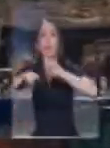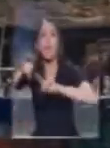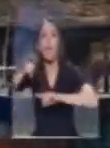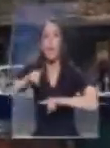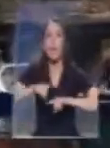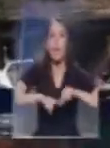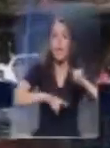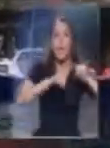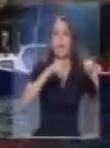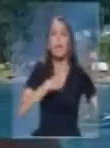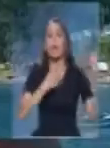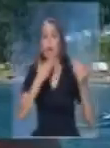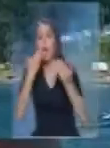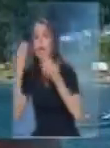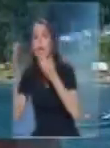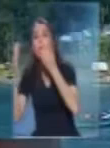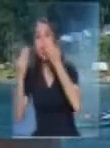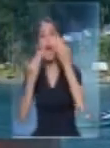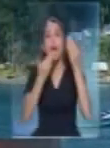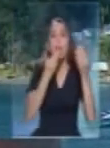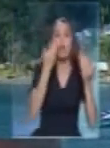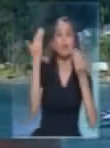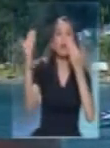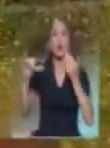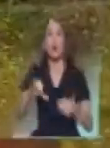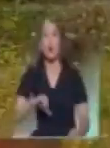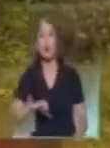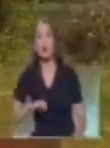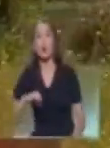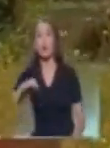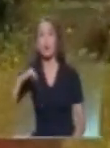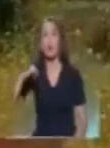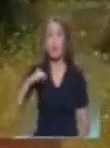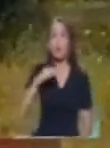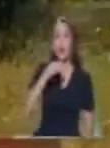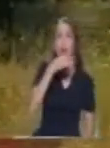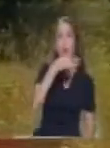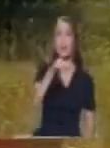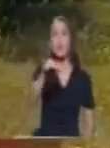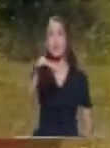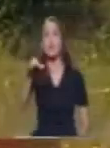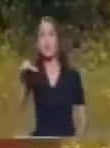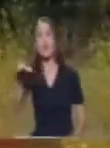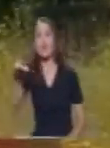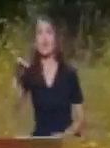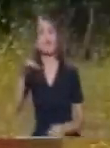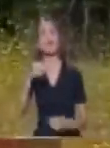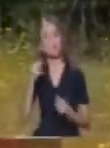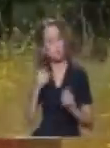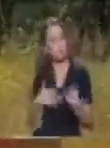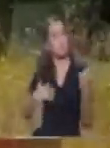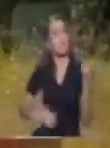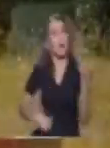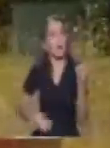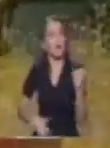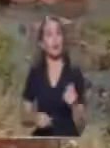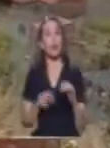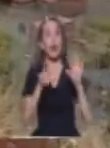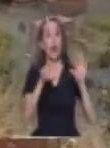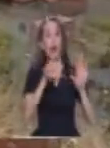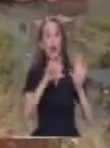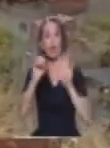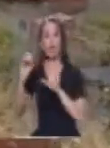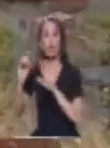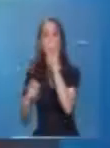lo canto con orgullo, lo digo con valor. Con solo